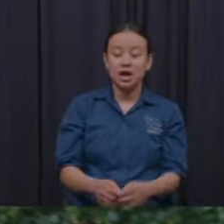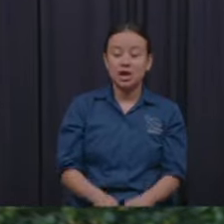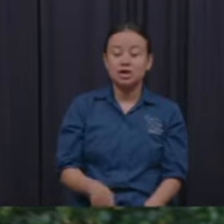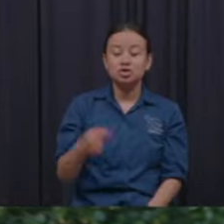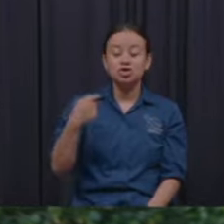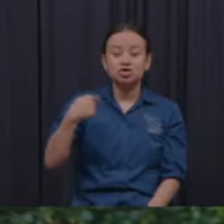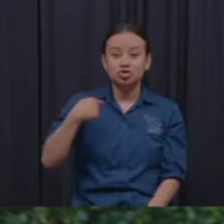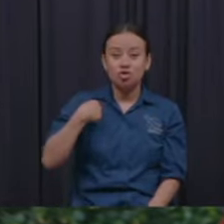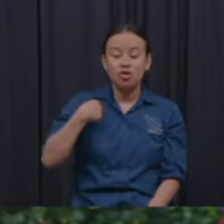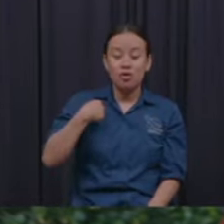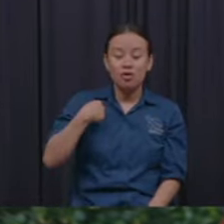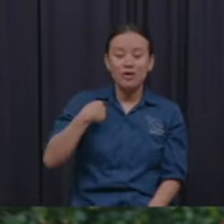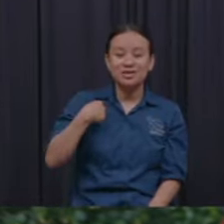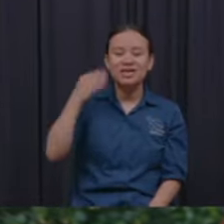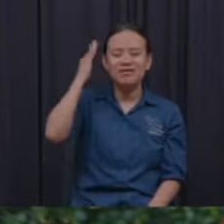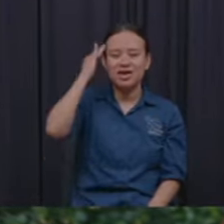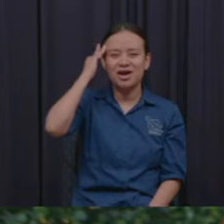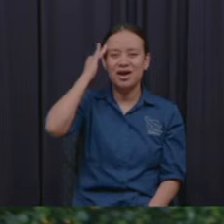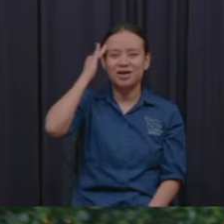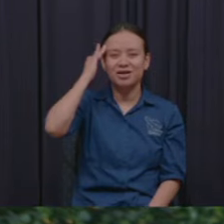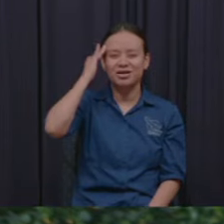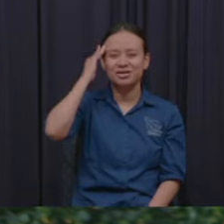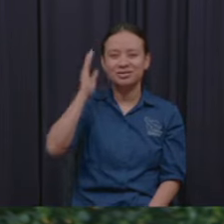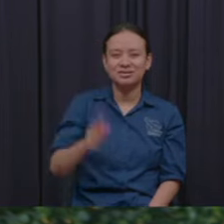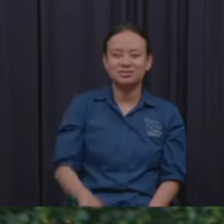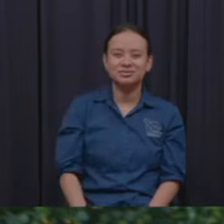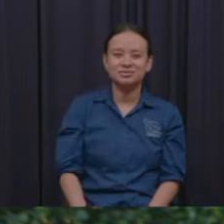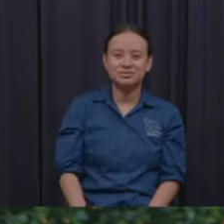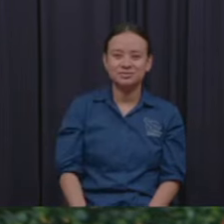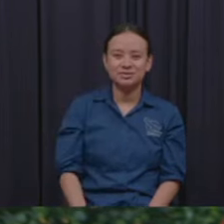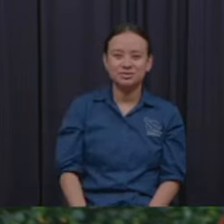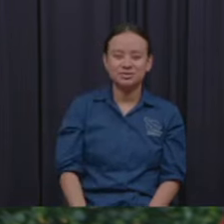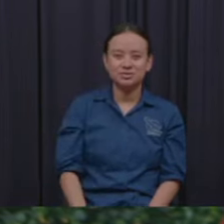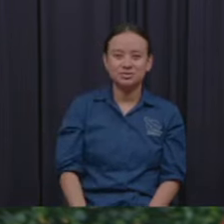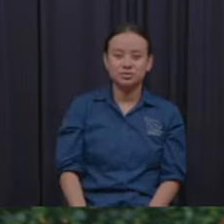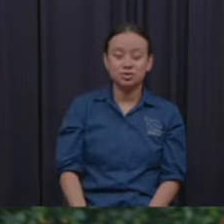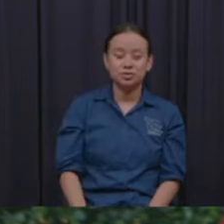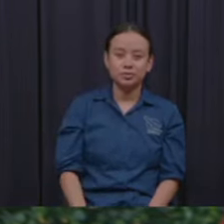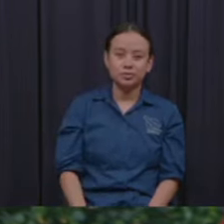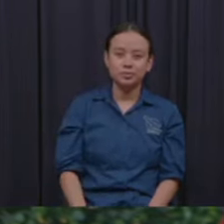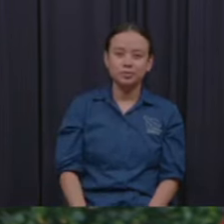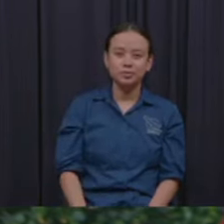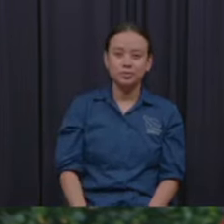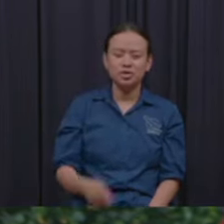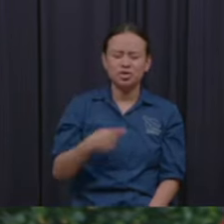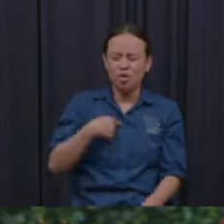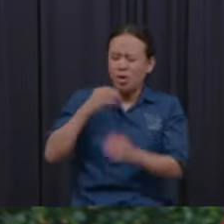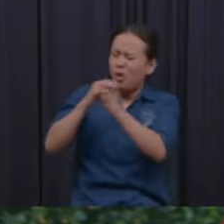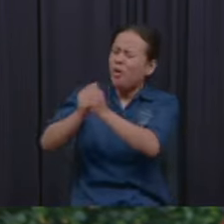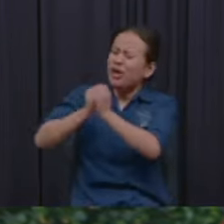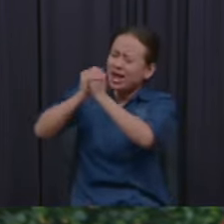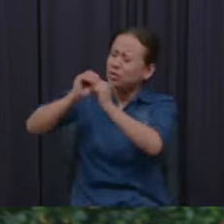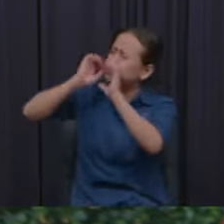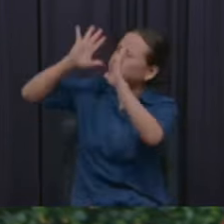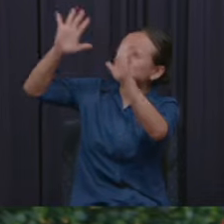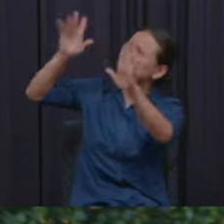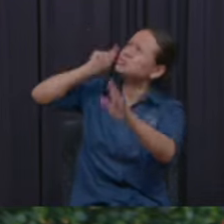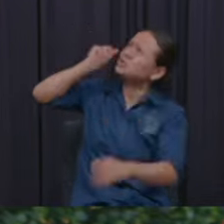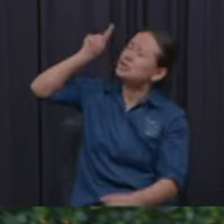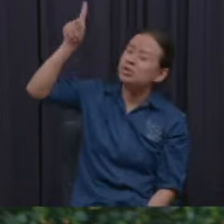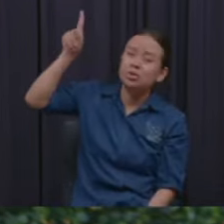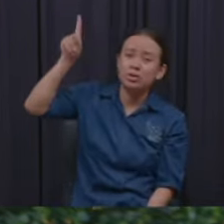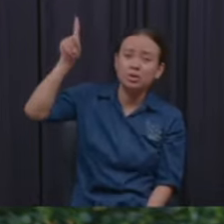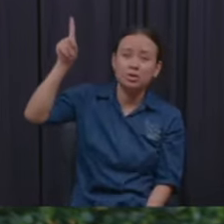que algo no estaba bien. Y bueno, desde allí pues hemos estado clamándole al Señor, porque sabemos